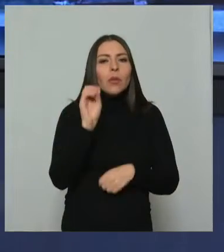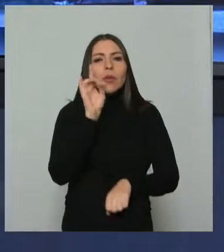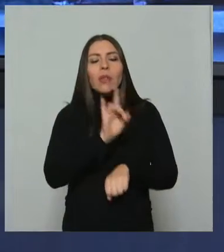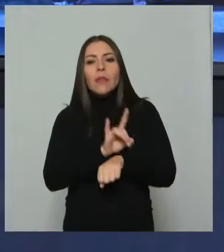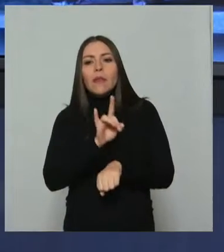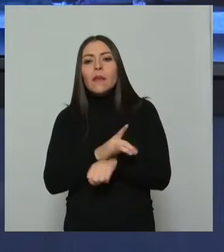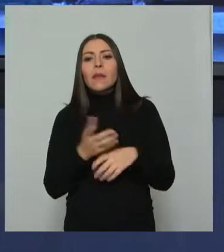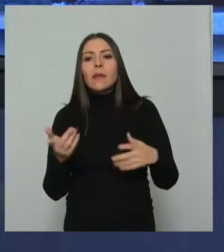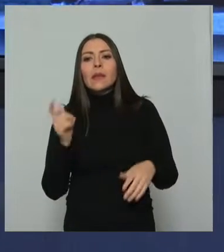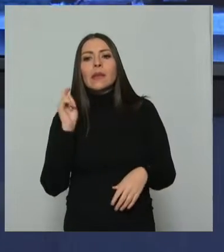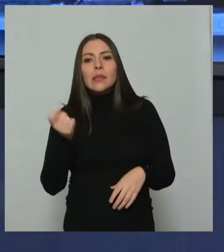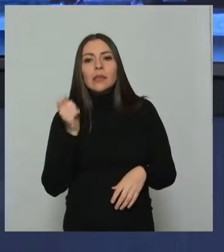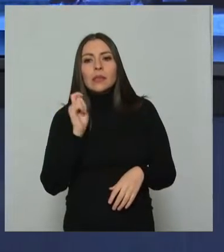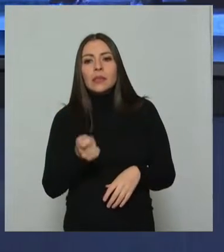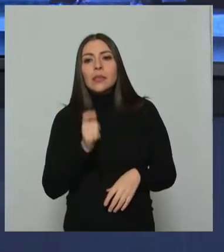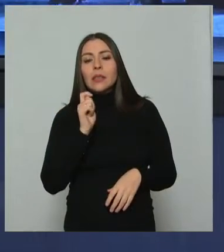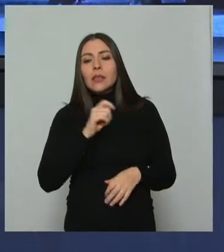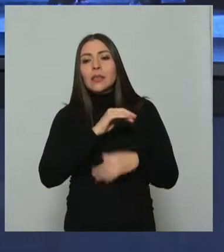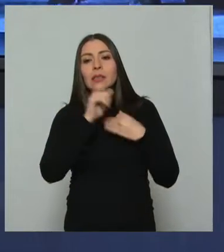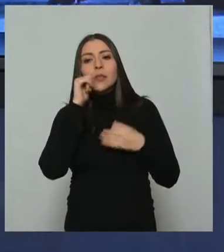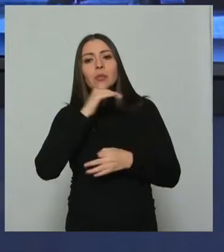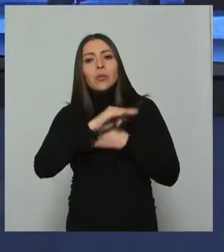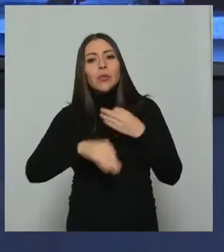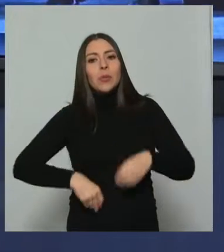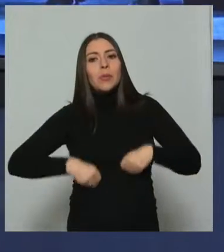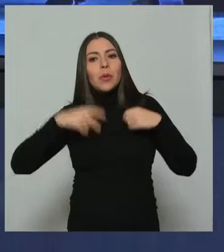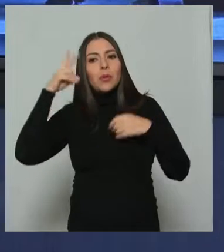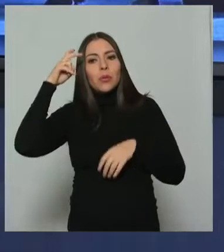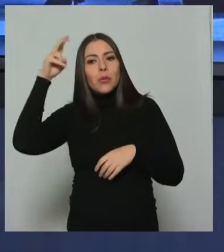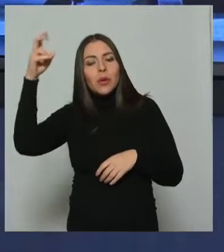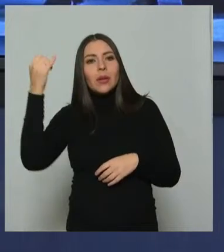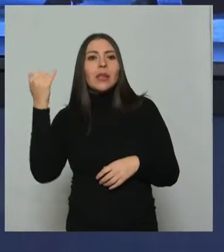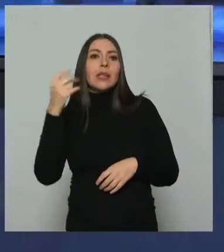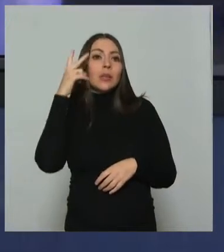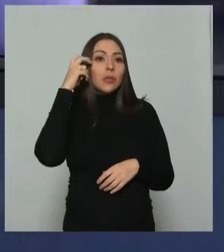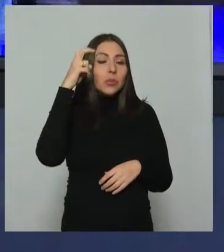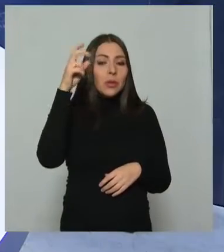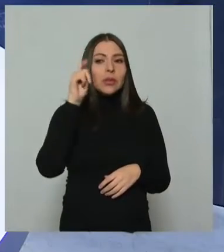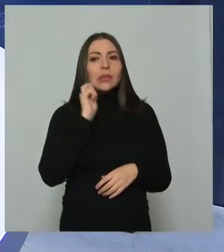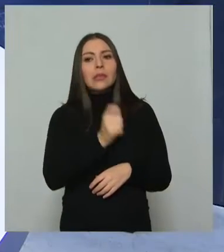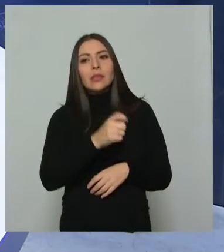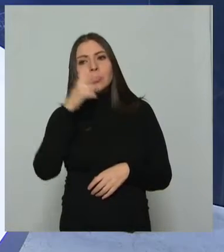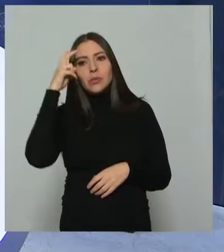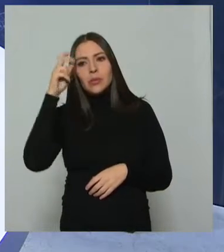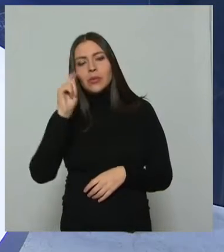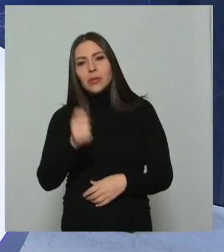es pequeño, que toda la vida es sueño y los sueños Son. justamente.